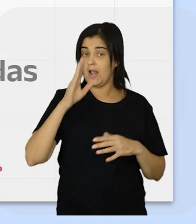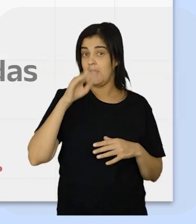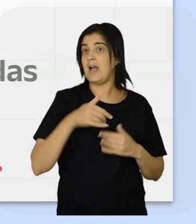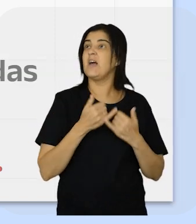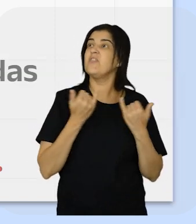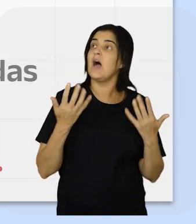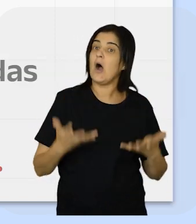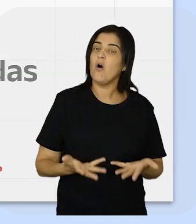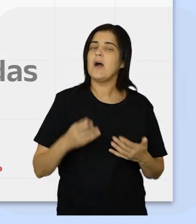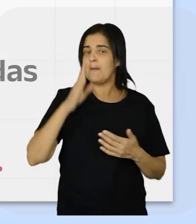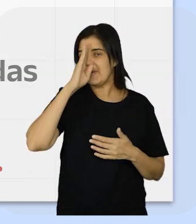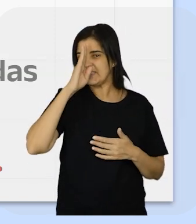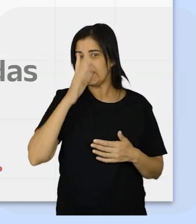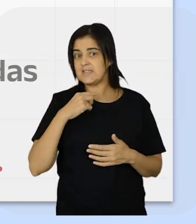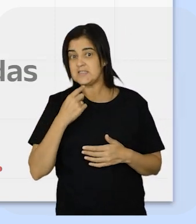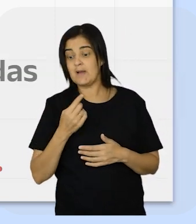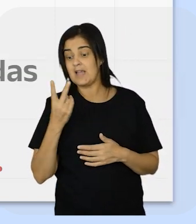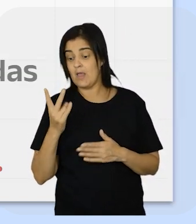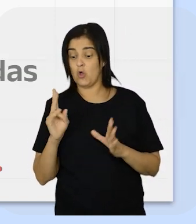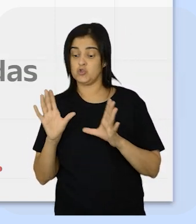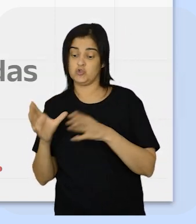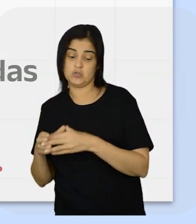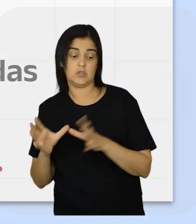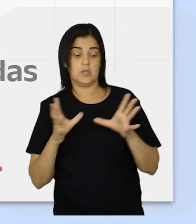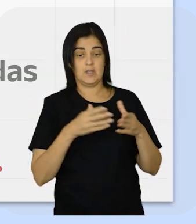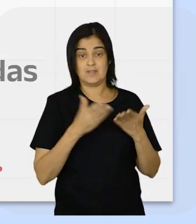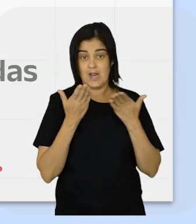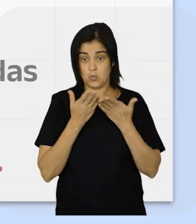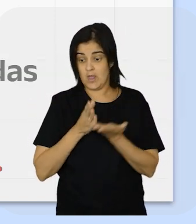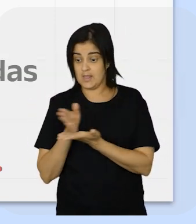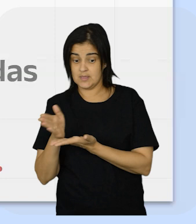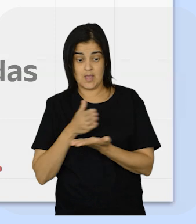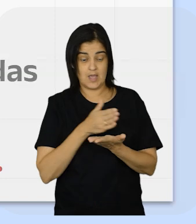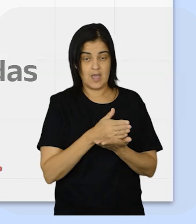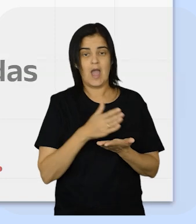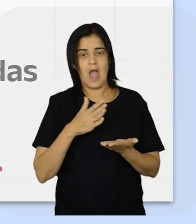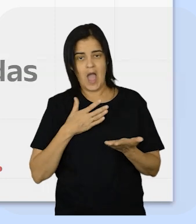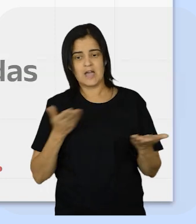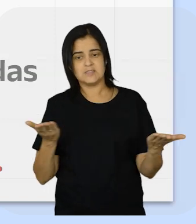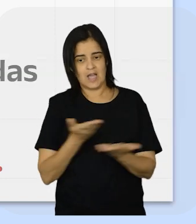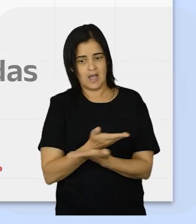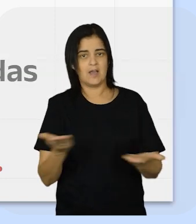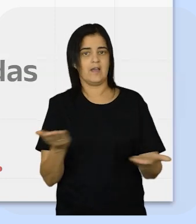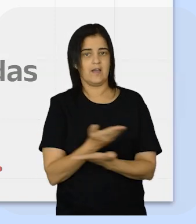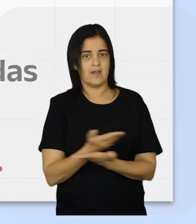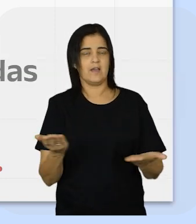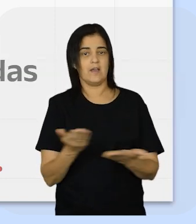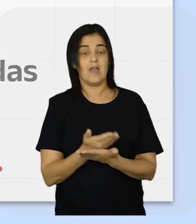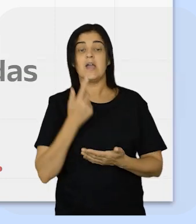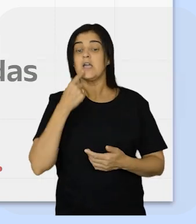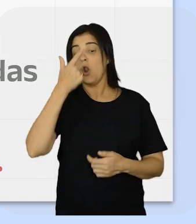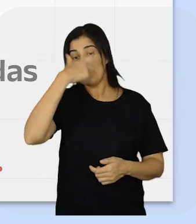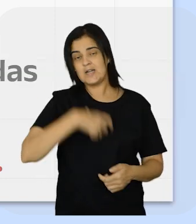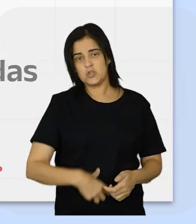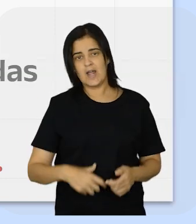sea significativo? Que las dos esferas del estudiante están dialogando entre ellas. O sea, que lo personal